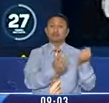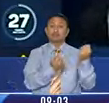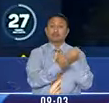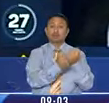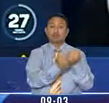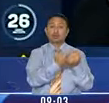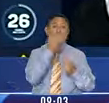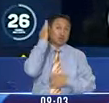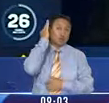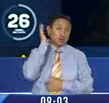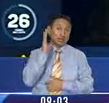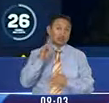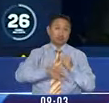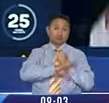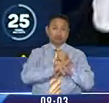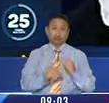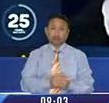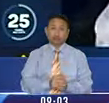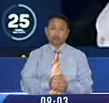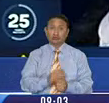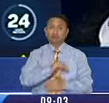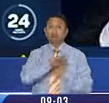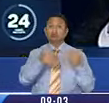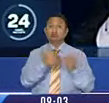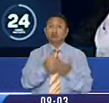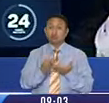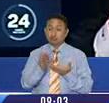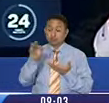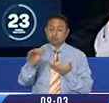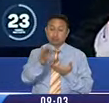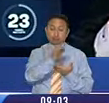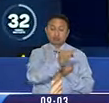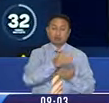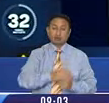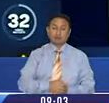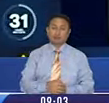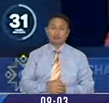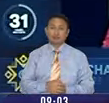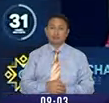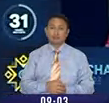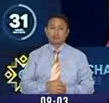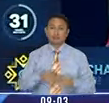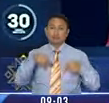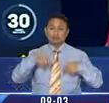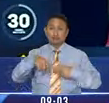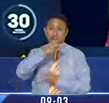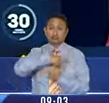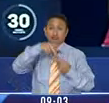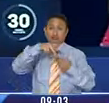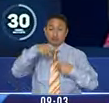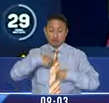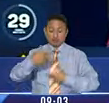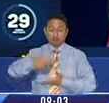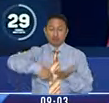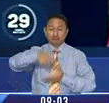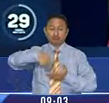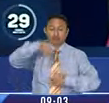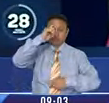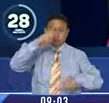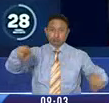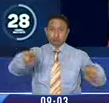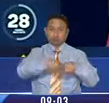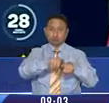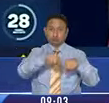a las víctimas de la delincuencia en todos los cantones de la provincia. Apenas llegue a la prefectura, voy a firmar un convenio con